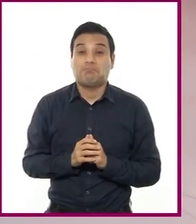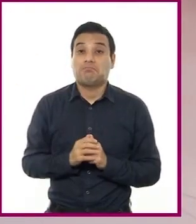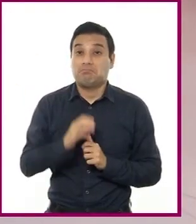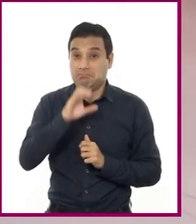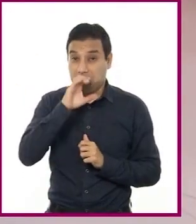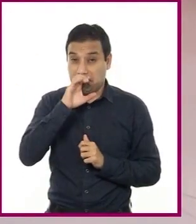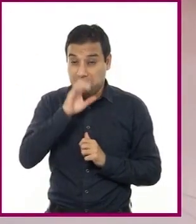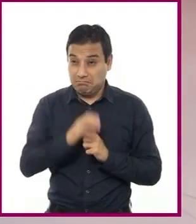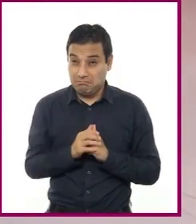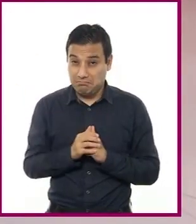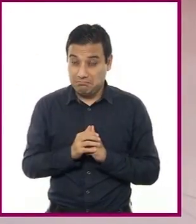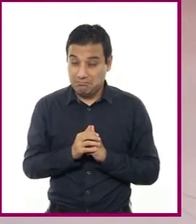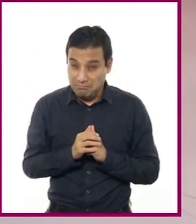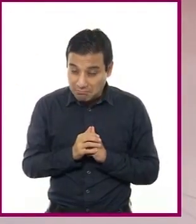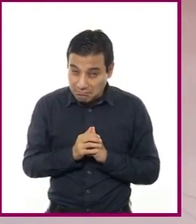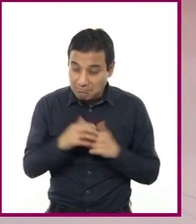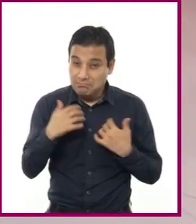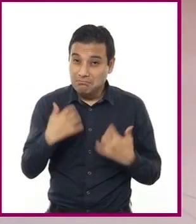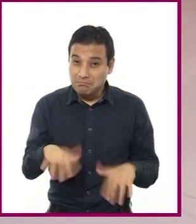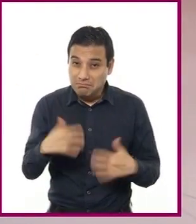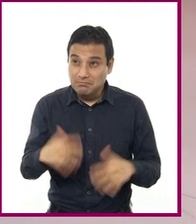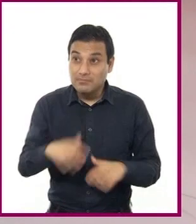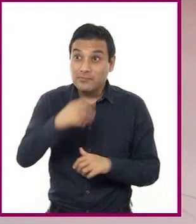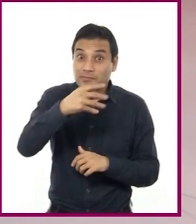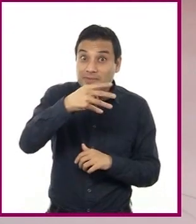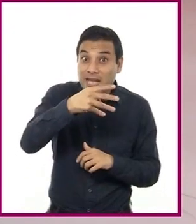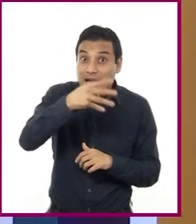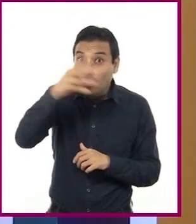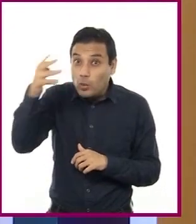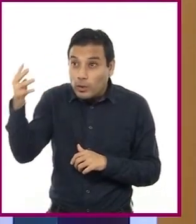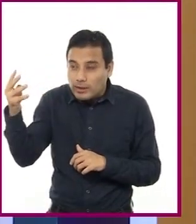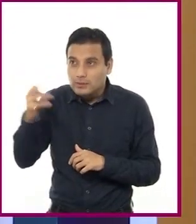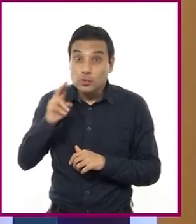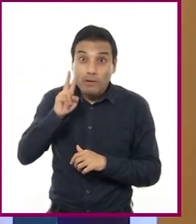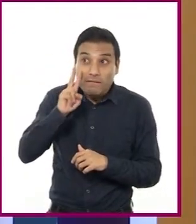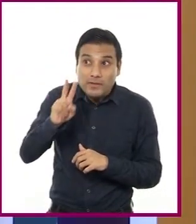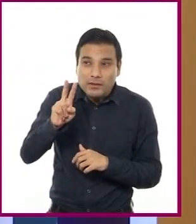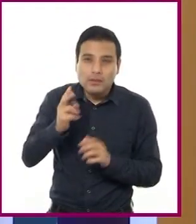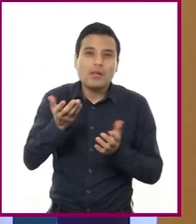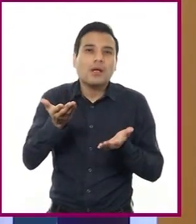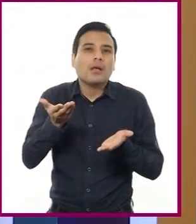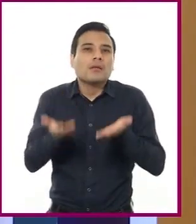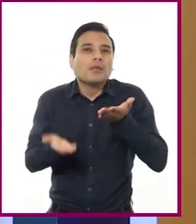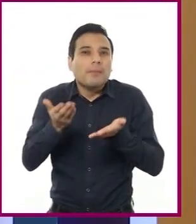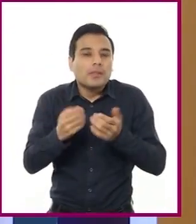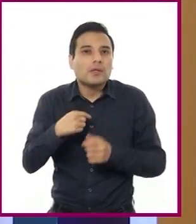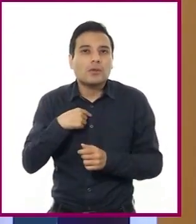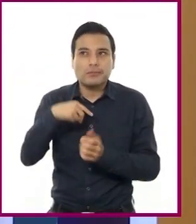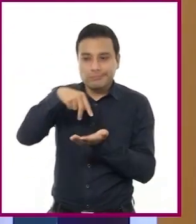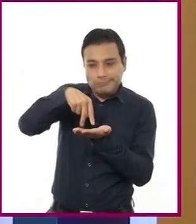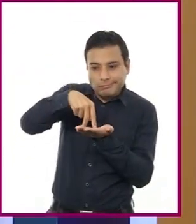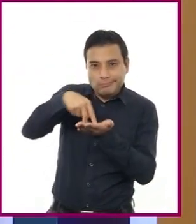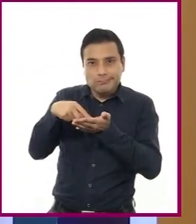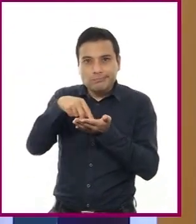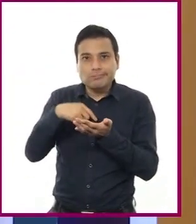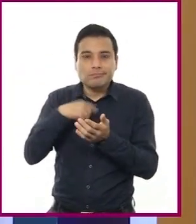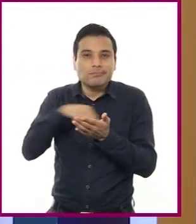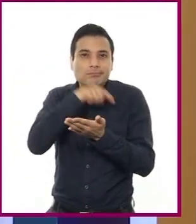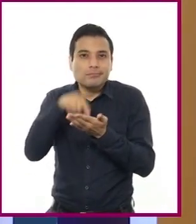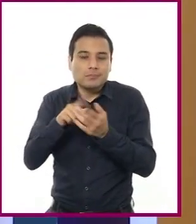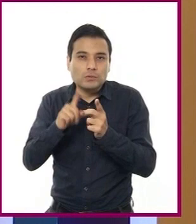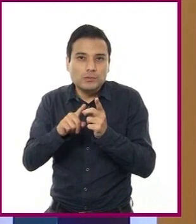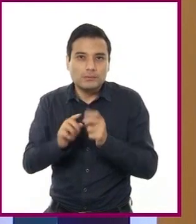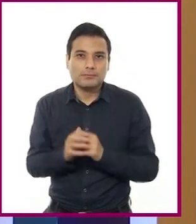Nunca me hubiera imaginado que el arco iris dependiera de mí. El arco iris no existe en un lugar en